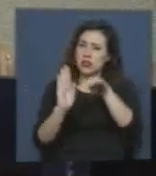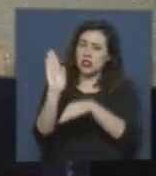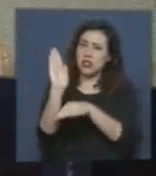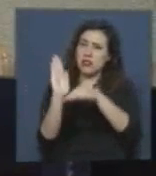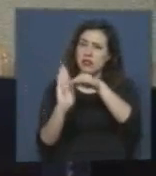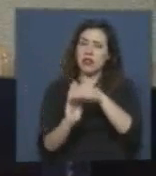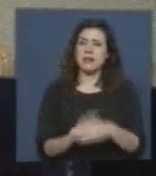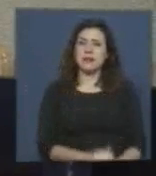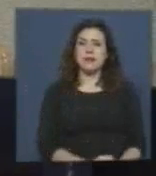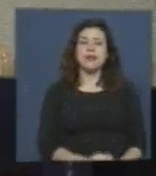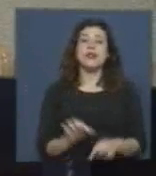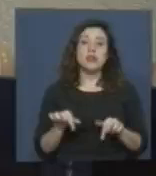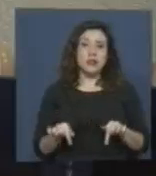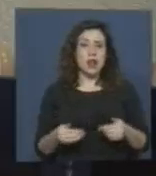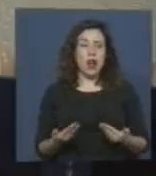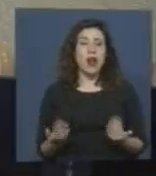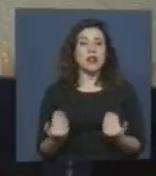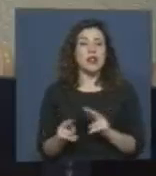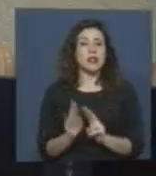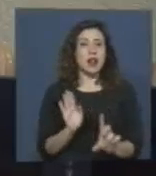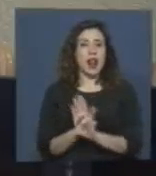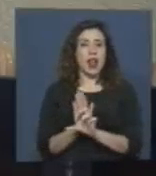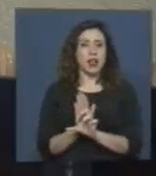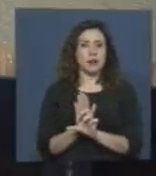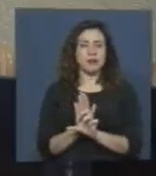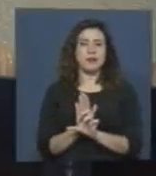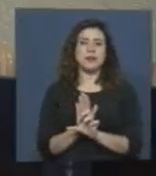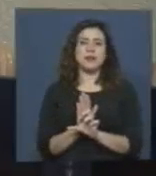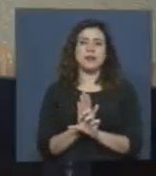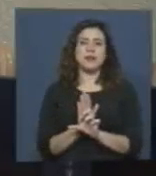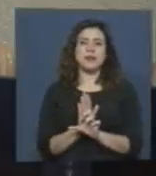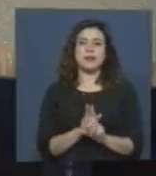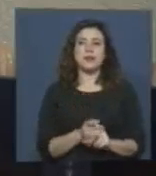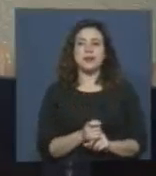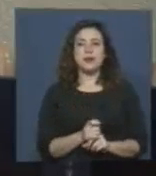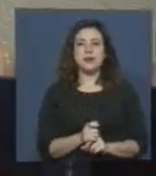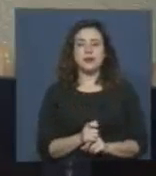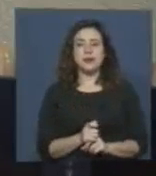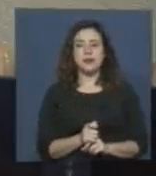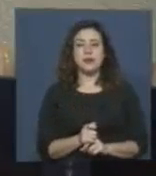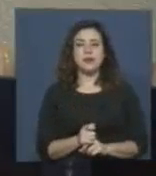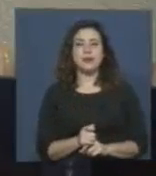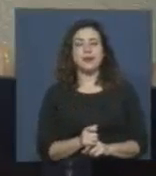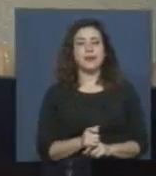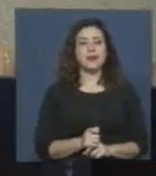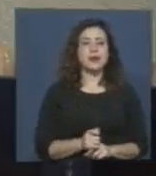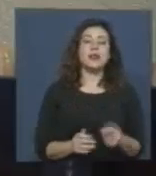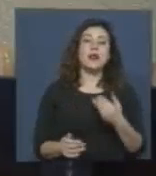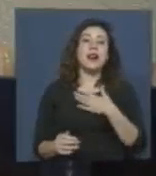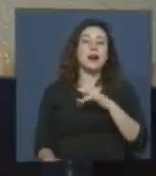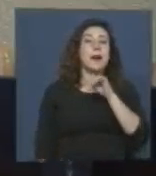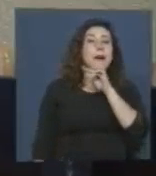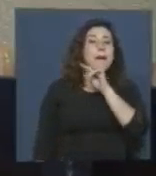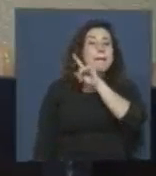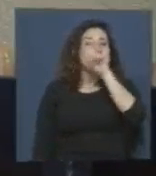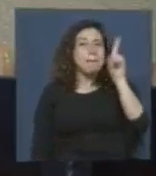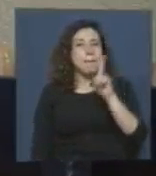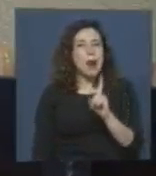lo tanto, se hace necesario legislar en esta materia, señor presidente. En este caso, la pregunta que